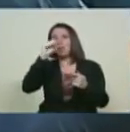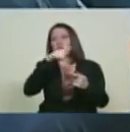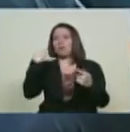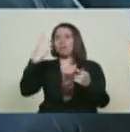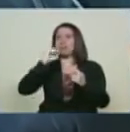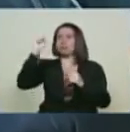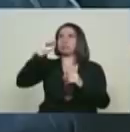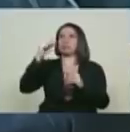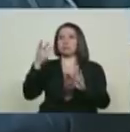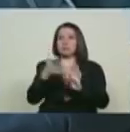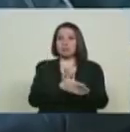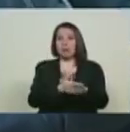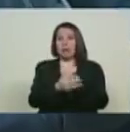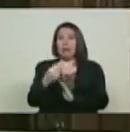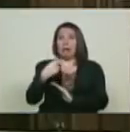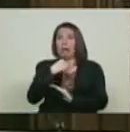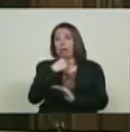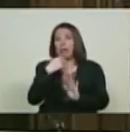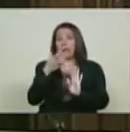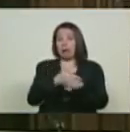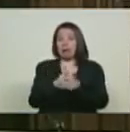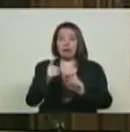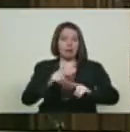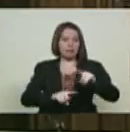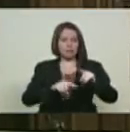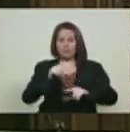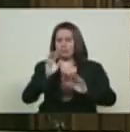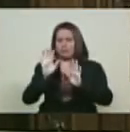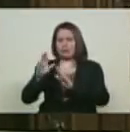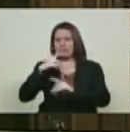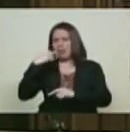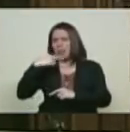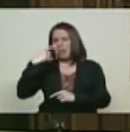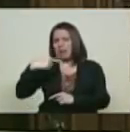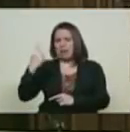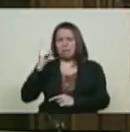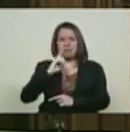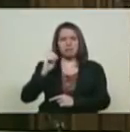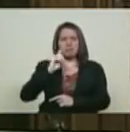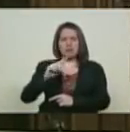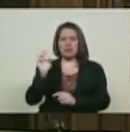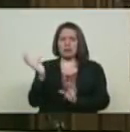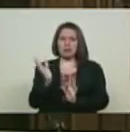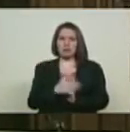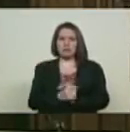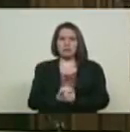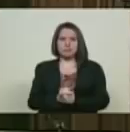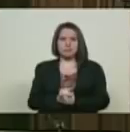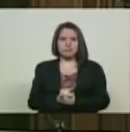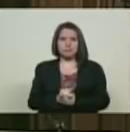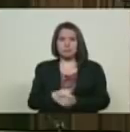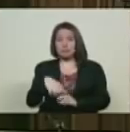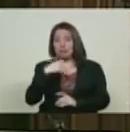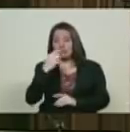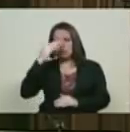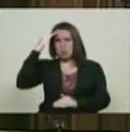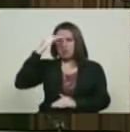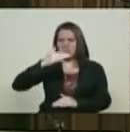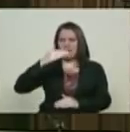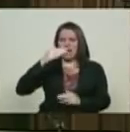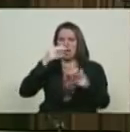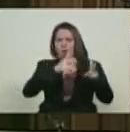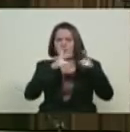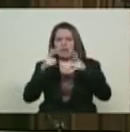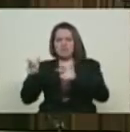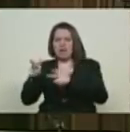Dado la crisis política, se suicidó. O a Maduro lo mató la Fuerza Armada para salvar el país. ¿Hubieran dicho eso,